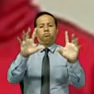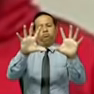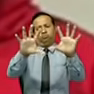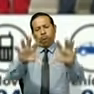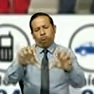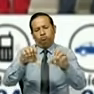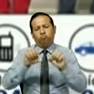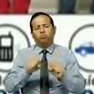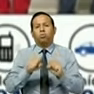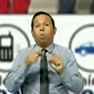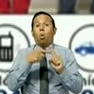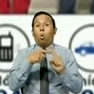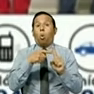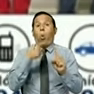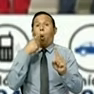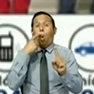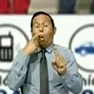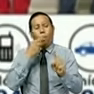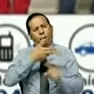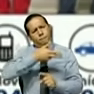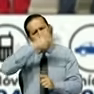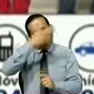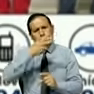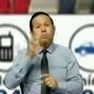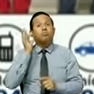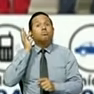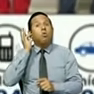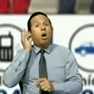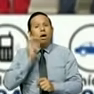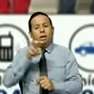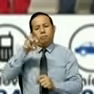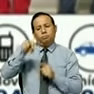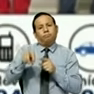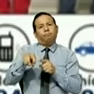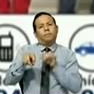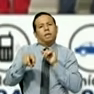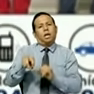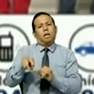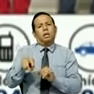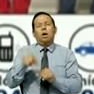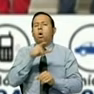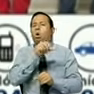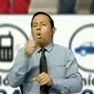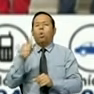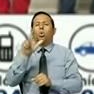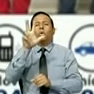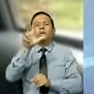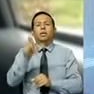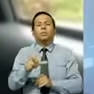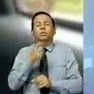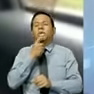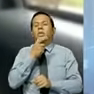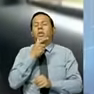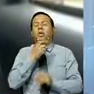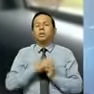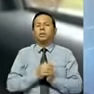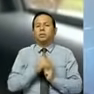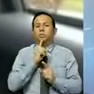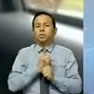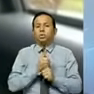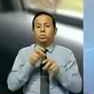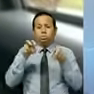sería quien apretó el gatillo. La mujer estaba en el vehículo en el que escaparon y faltaría un tercer participante. Las 2 personas